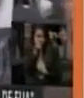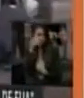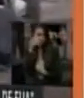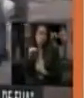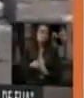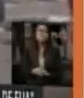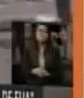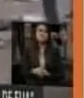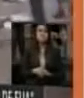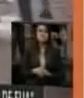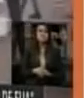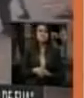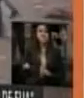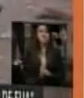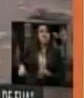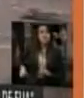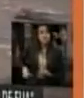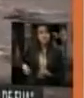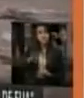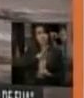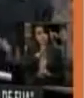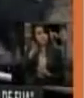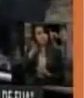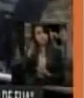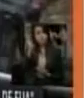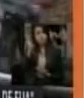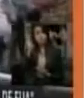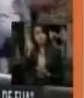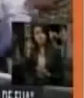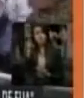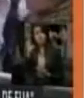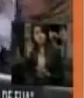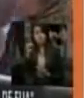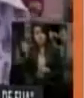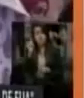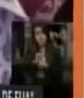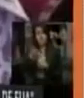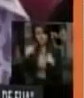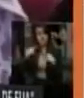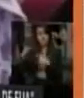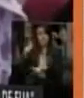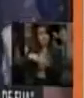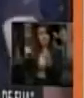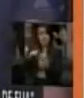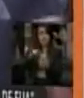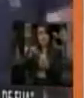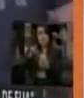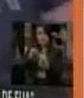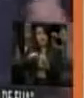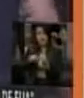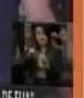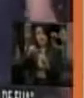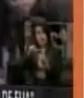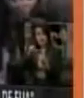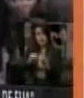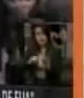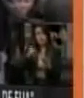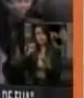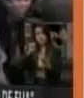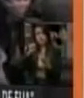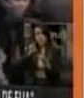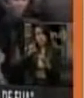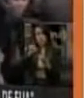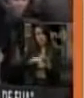Poner un ejemplo muy al caso, porque por ejemplo, uno de los temas de las ciudades santuarios es que en esas ciudades,